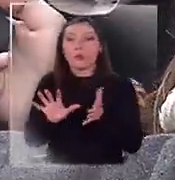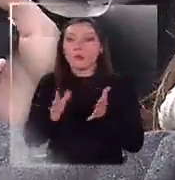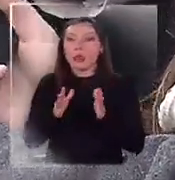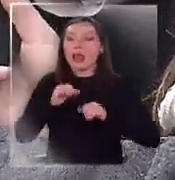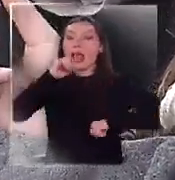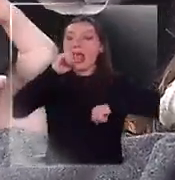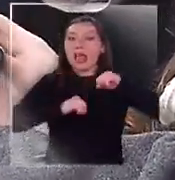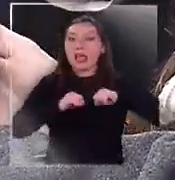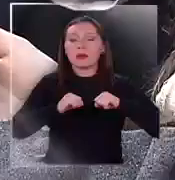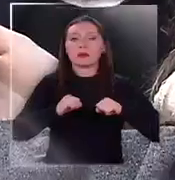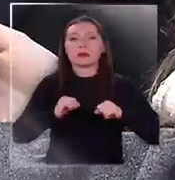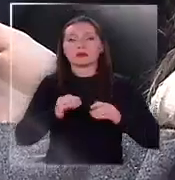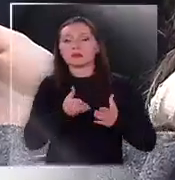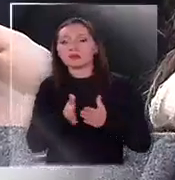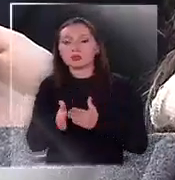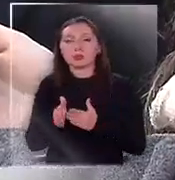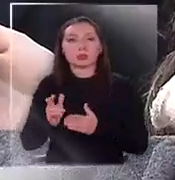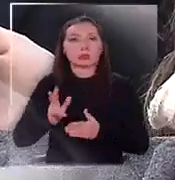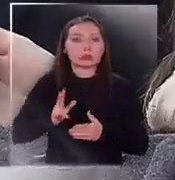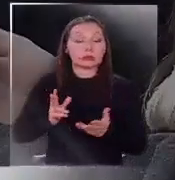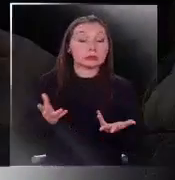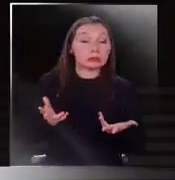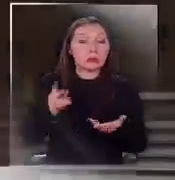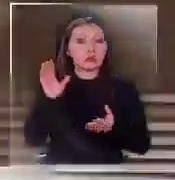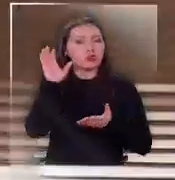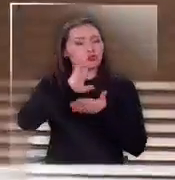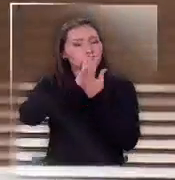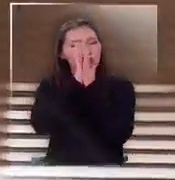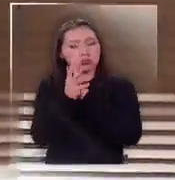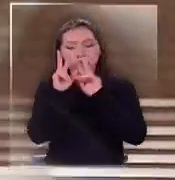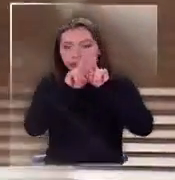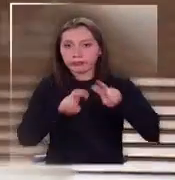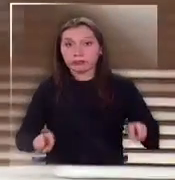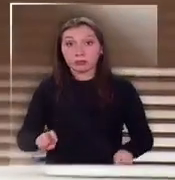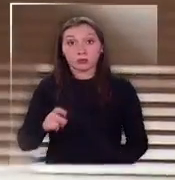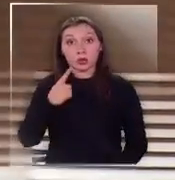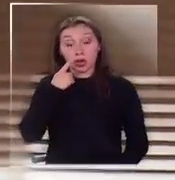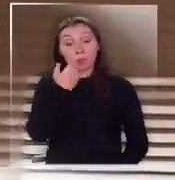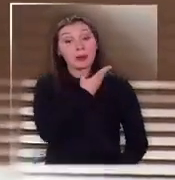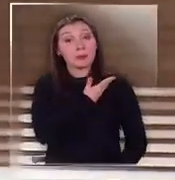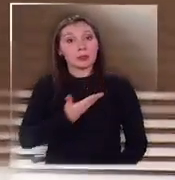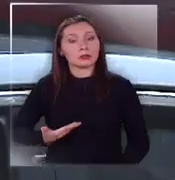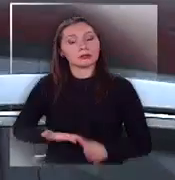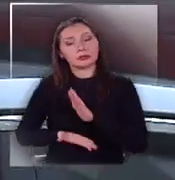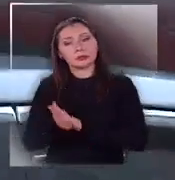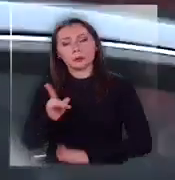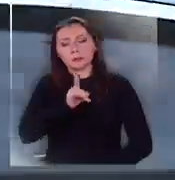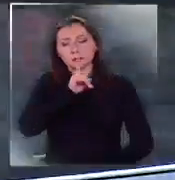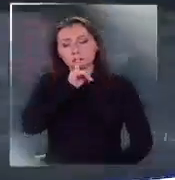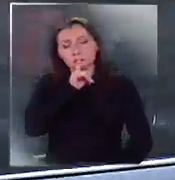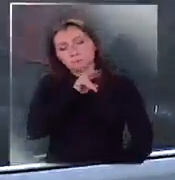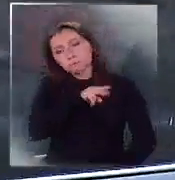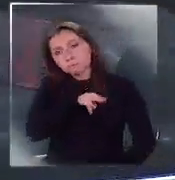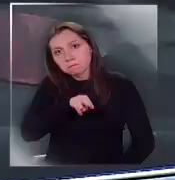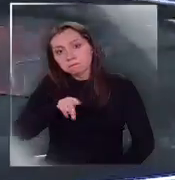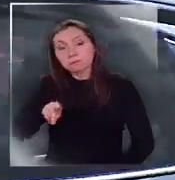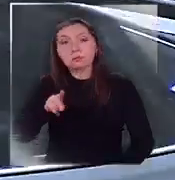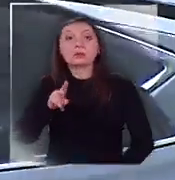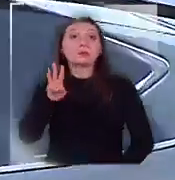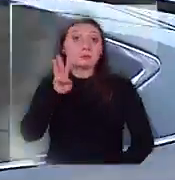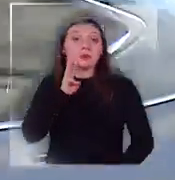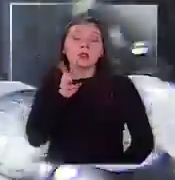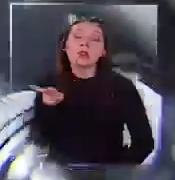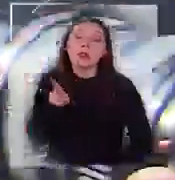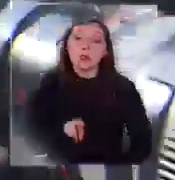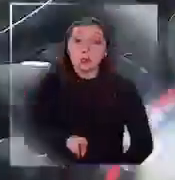empresa informal, pero se están haciendo todas las investigaciones que correspondan. Germán von Bühlenbrück se retiró en silencio. Las diligencias siguen y este miércoles